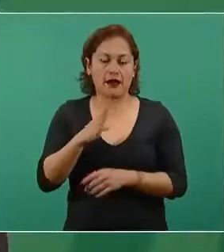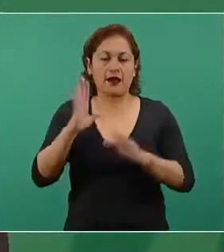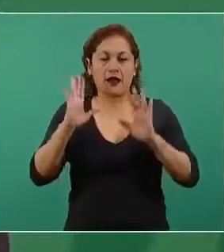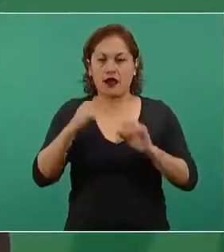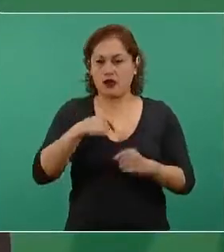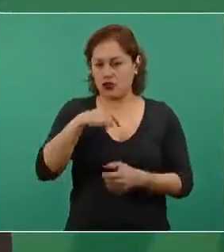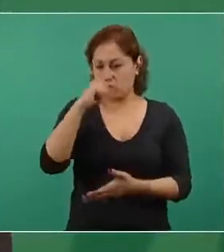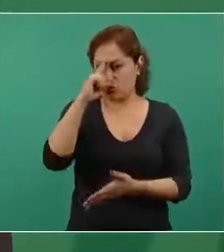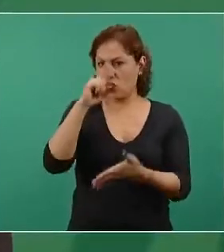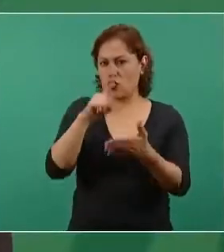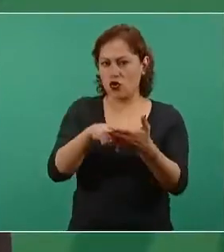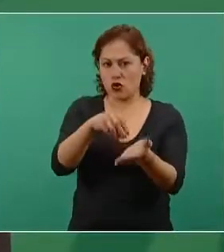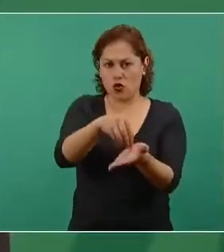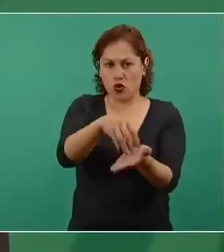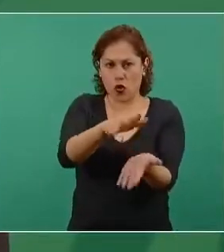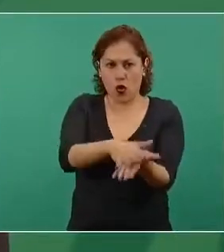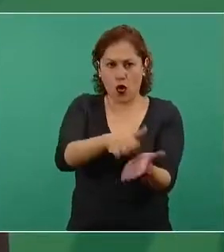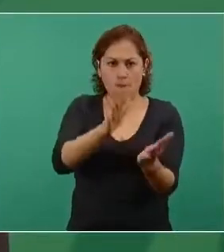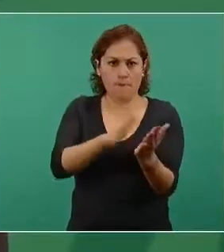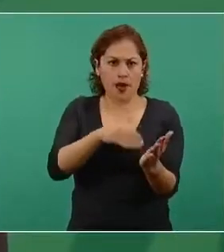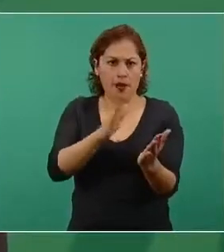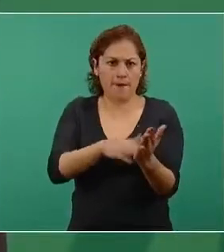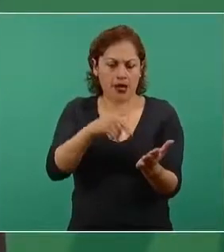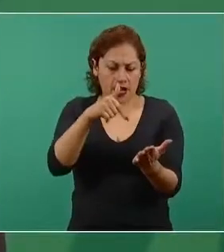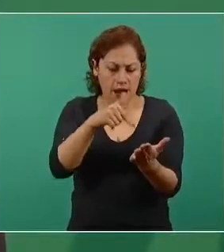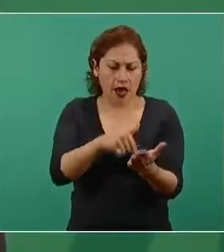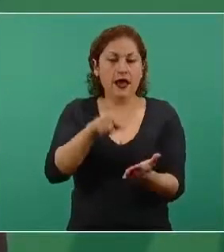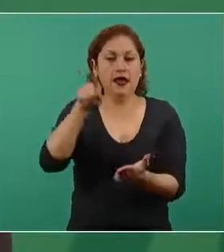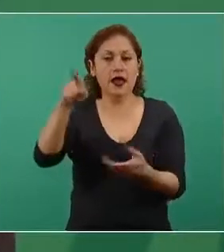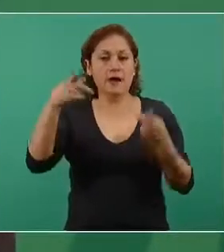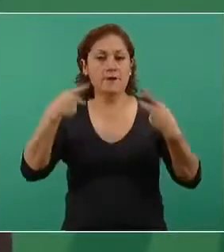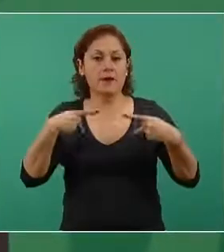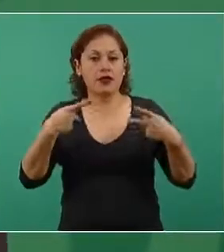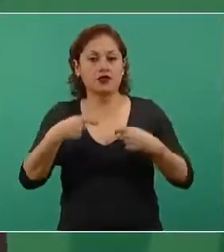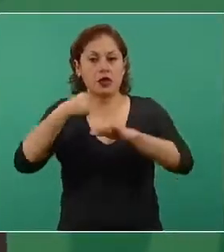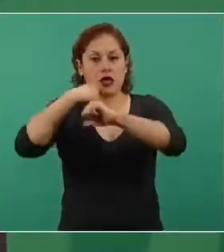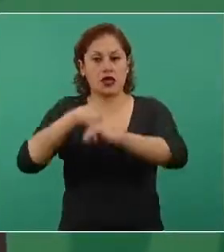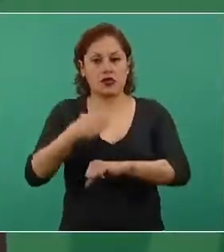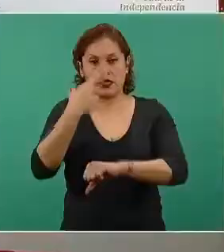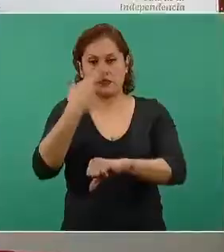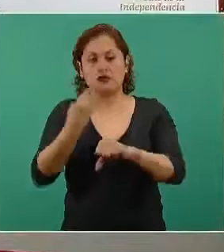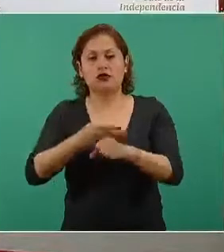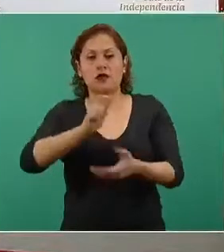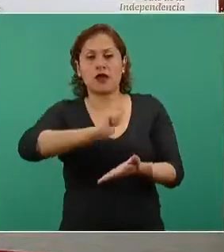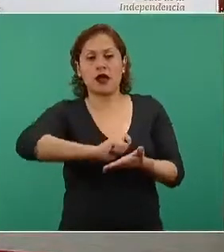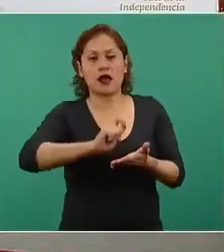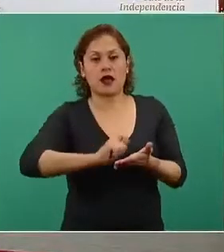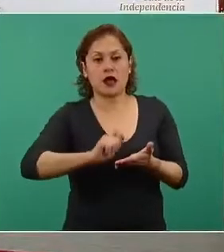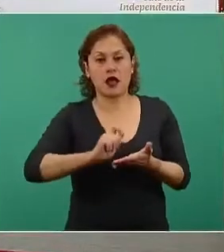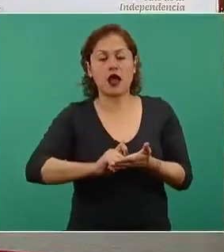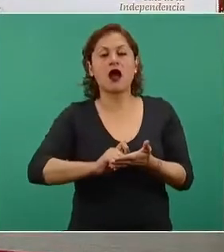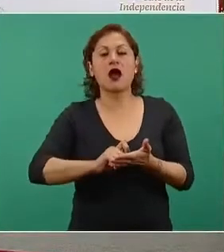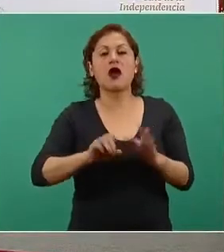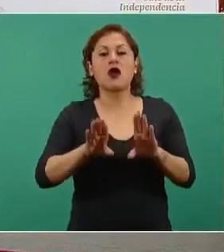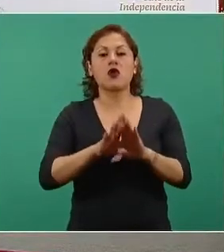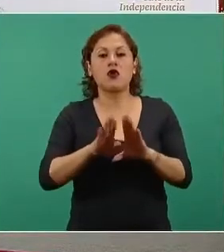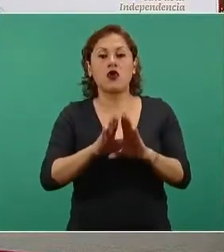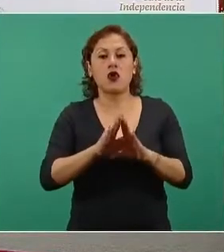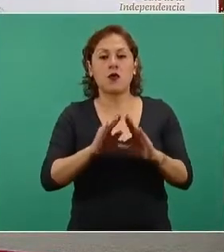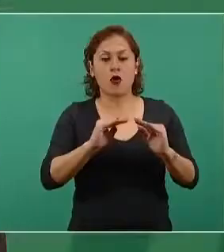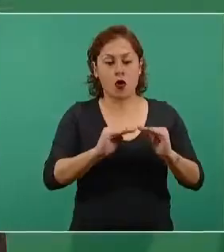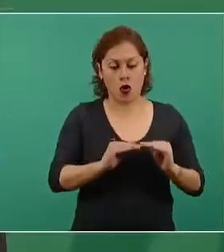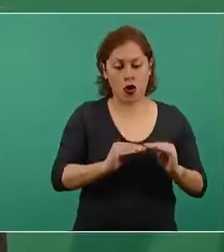le puso, la persona que lo recibió o el equipo de salud que lo recibió, la colocó con base al rango inferior de días para